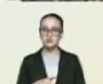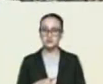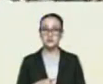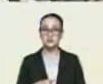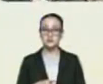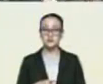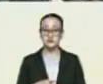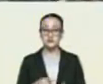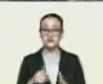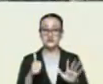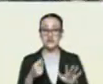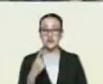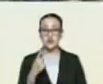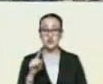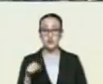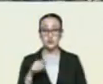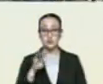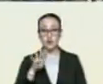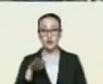es importante resaltar, de